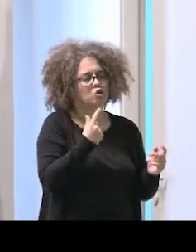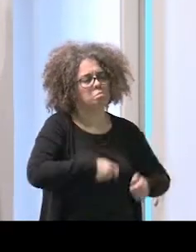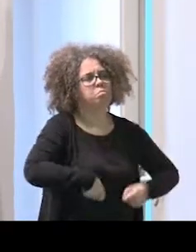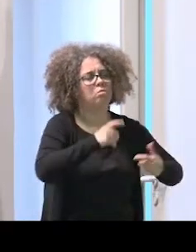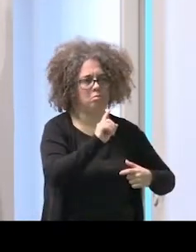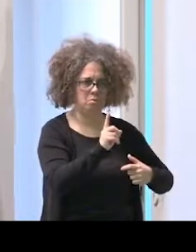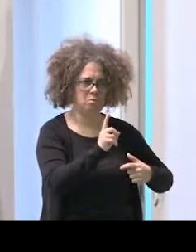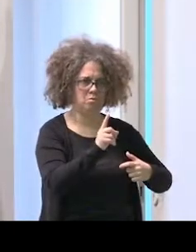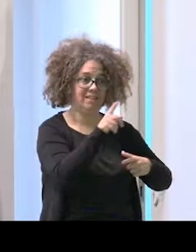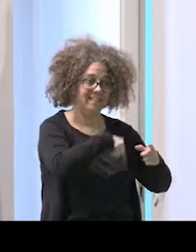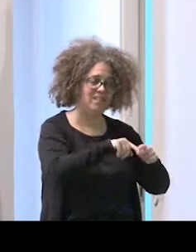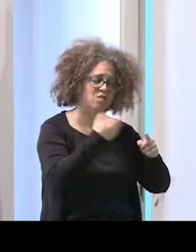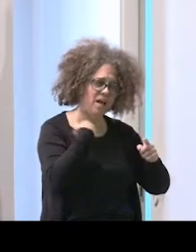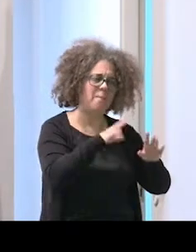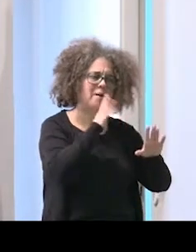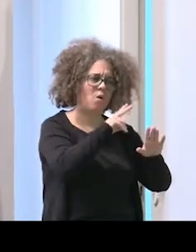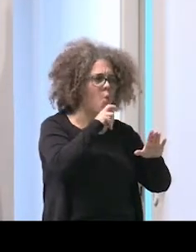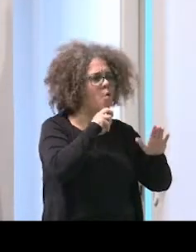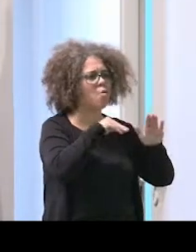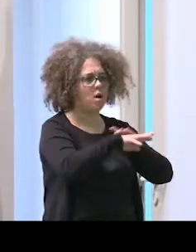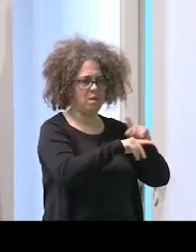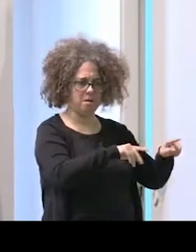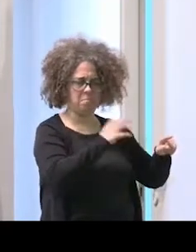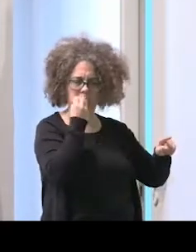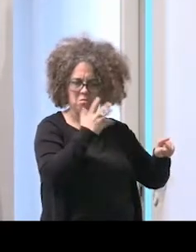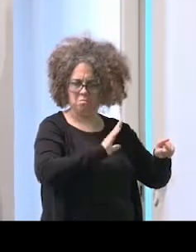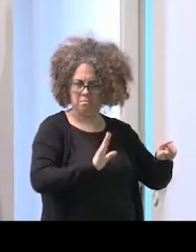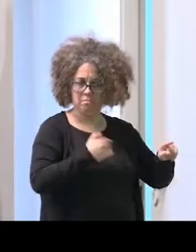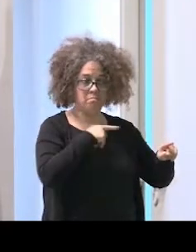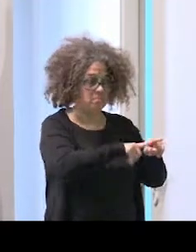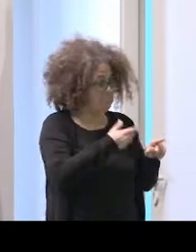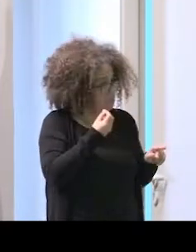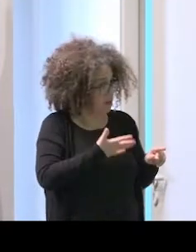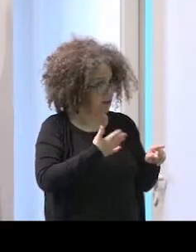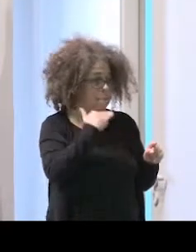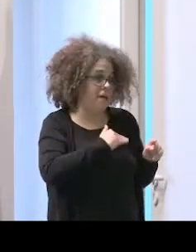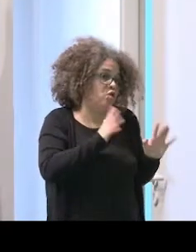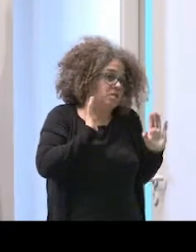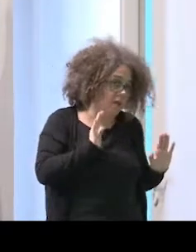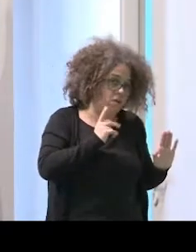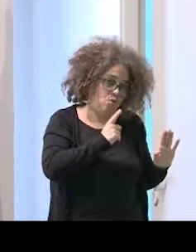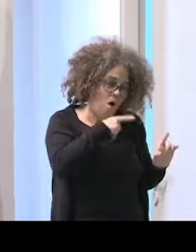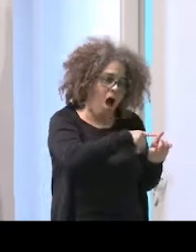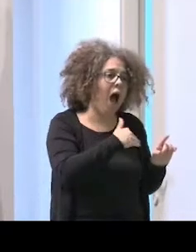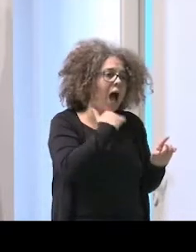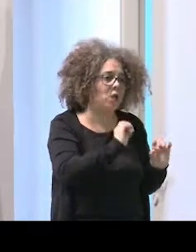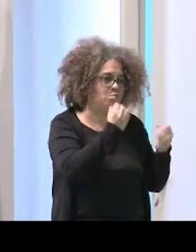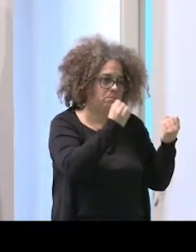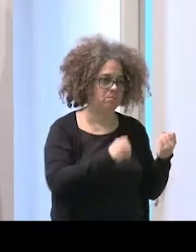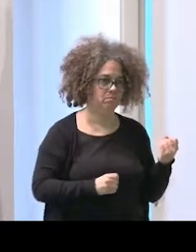cual ese paso ya lo podemos dar, ¿vale? Así que peor sería nada, que es como estamos ahora. Avancemos un